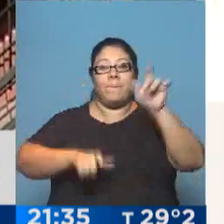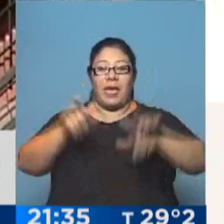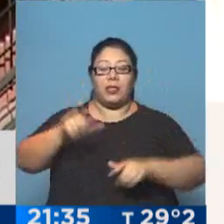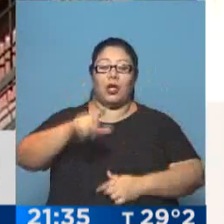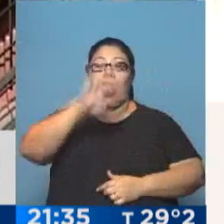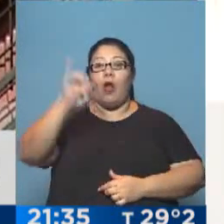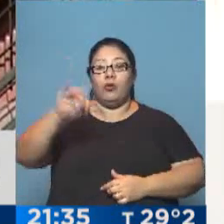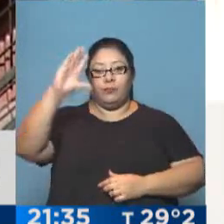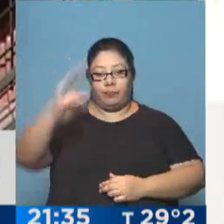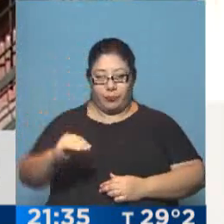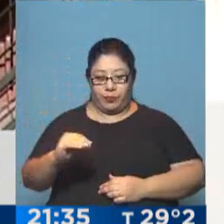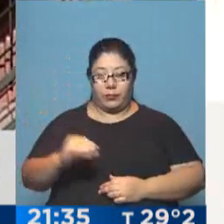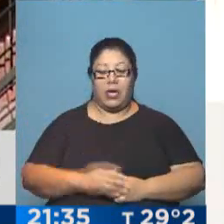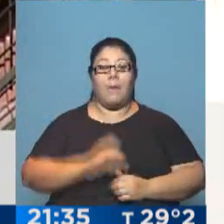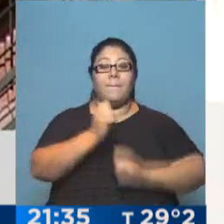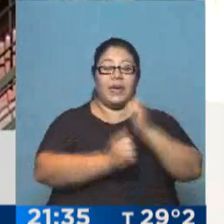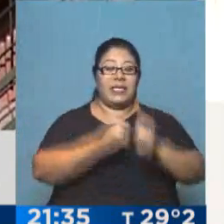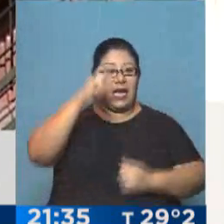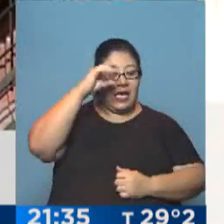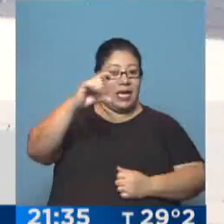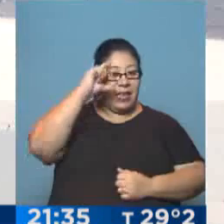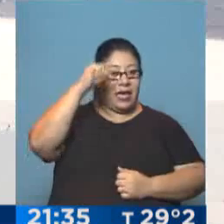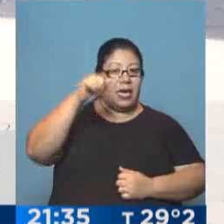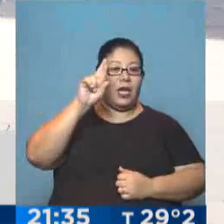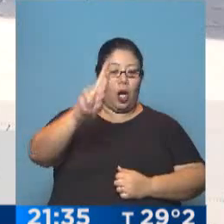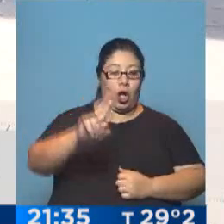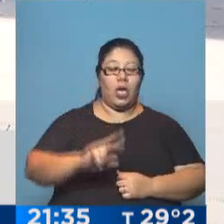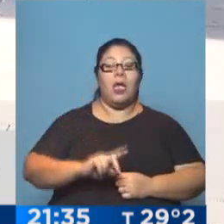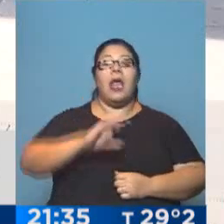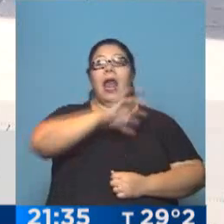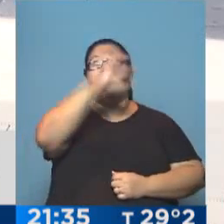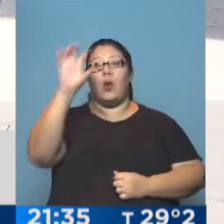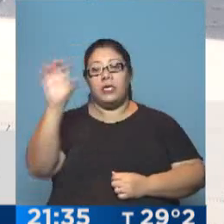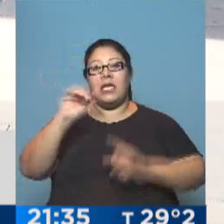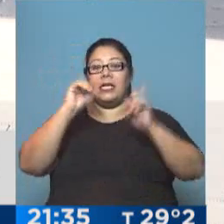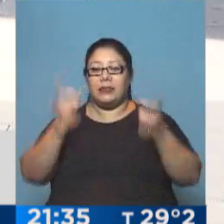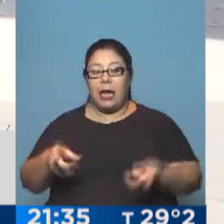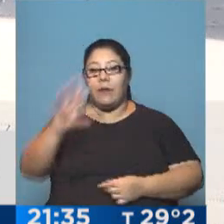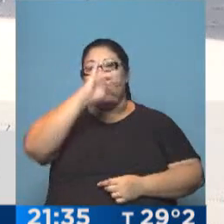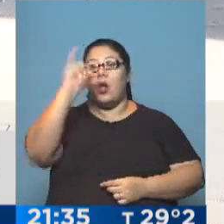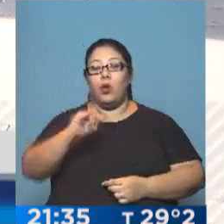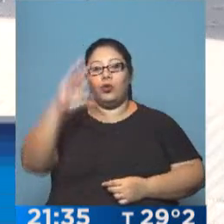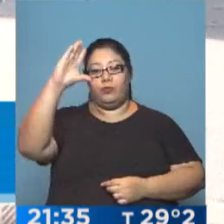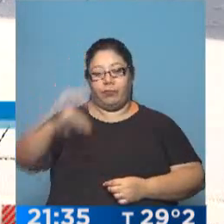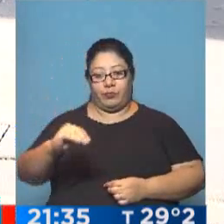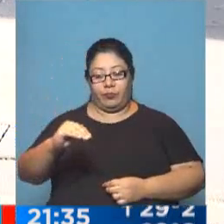de Edenor. También hay varias provincias en el país que están sufriendo los cortes de energía eléctrica.